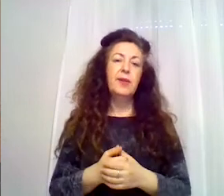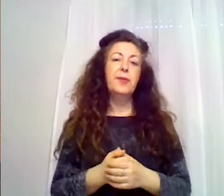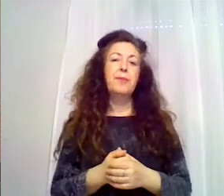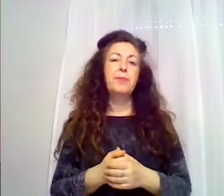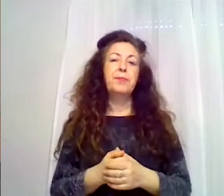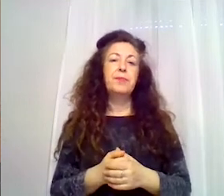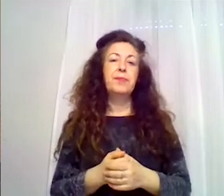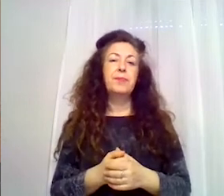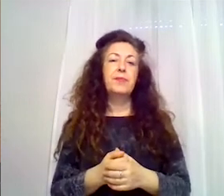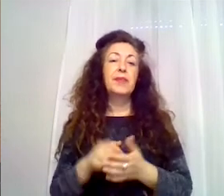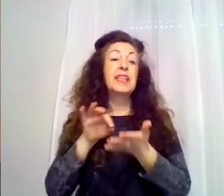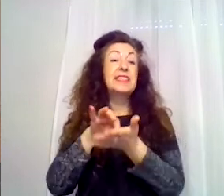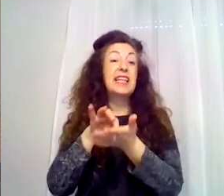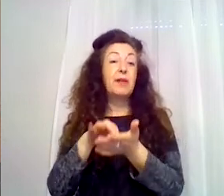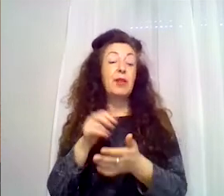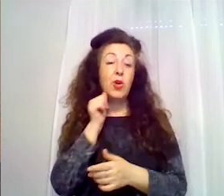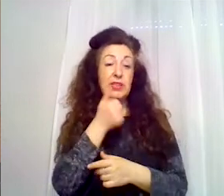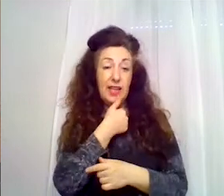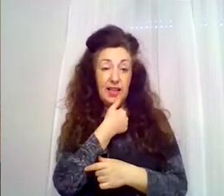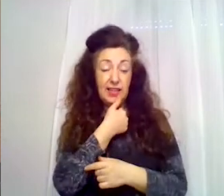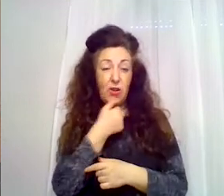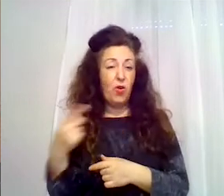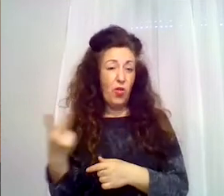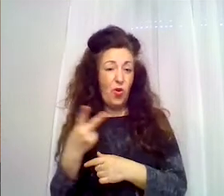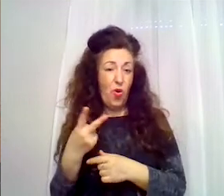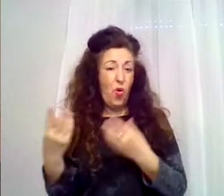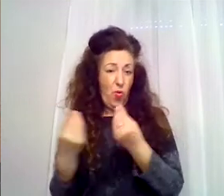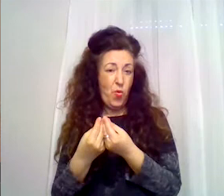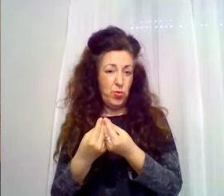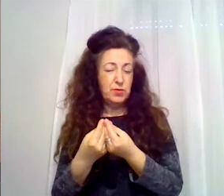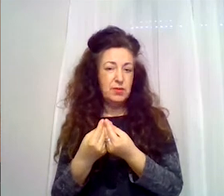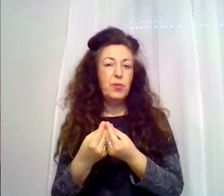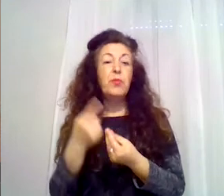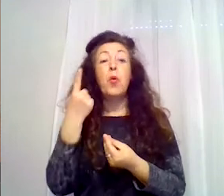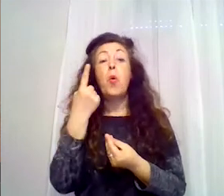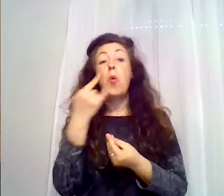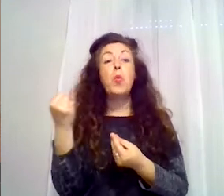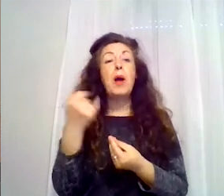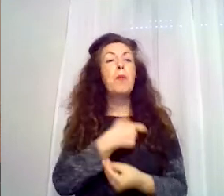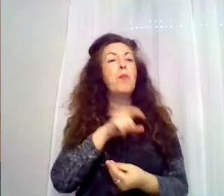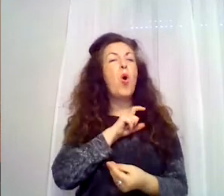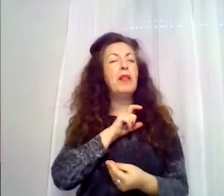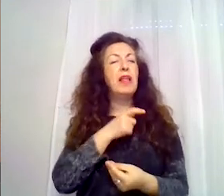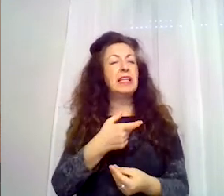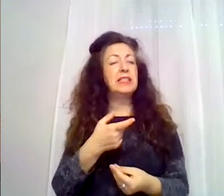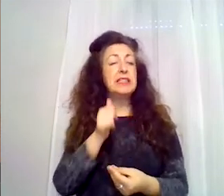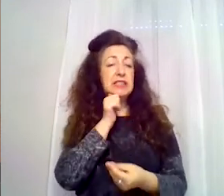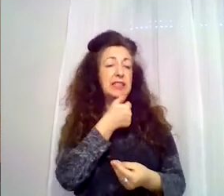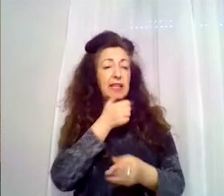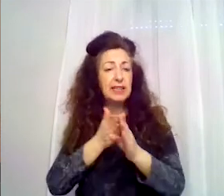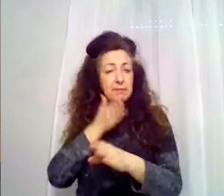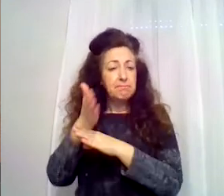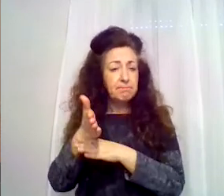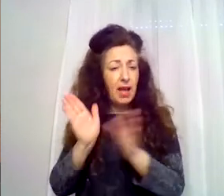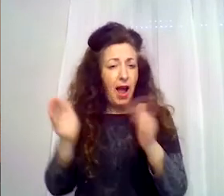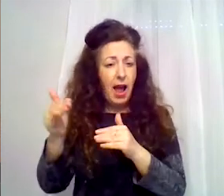nada, y seguirían siendo las obras de Marlowe después, Eso es una teoría. Antes de eso, Marlowe es amigo